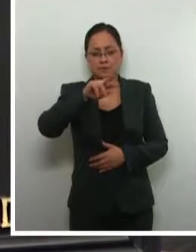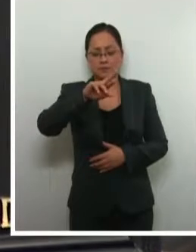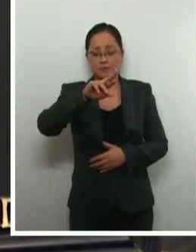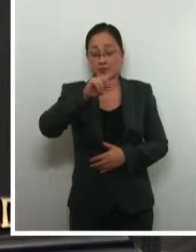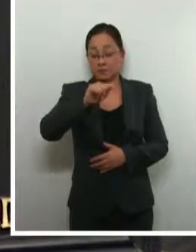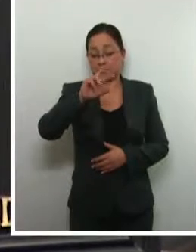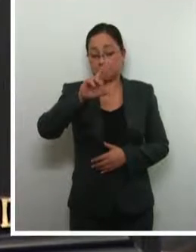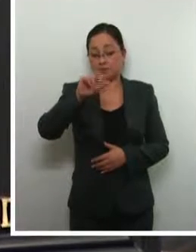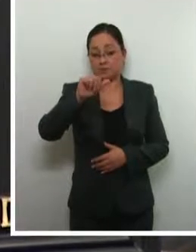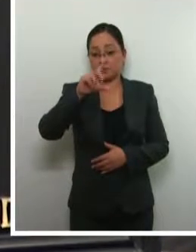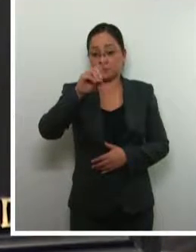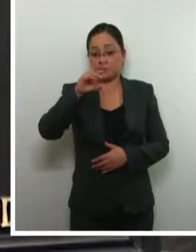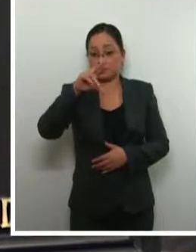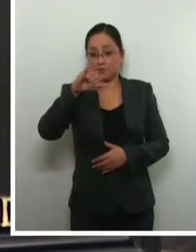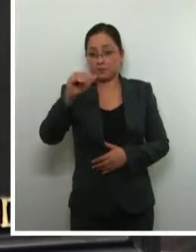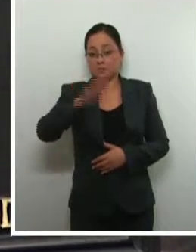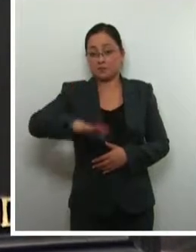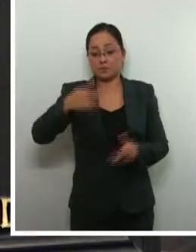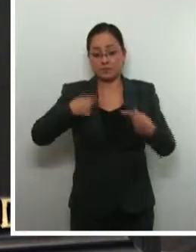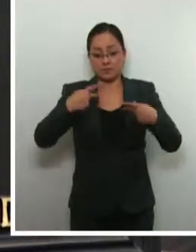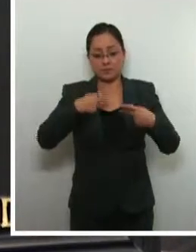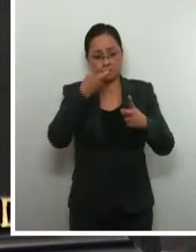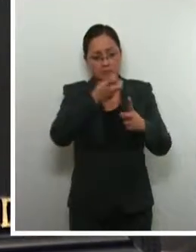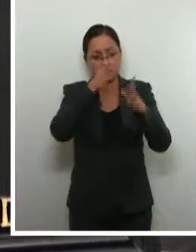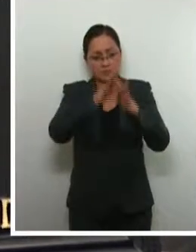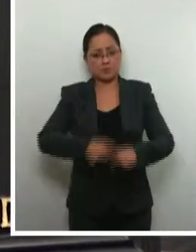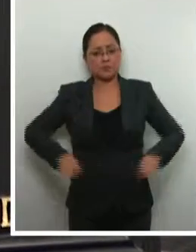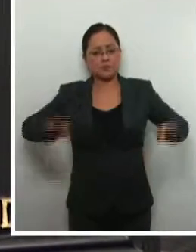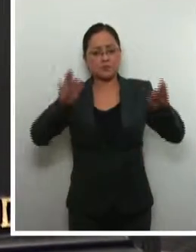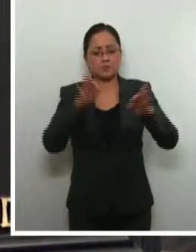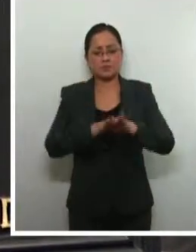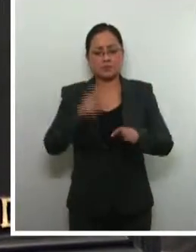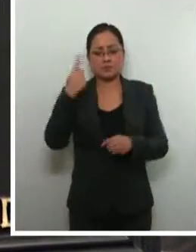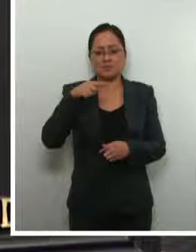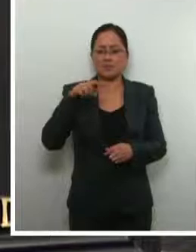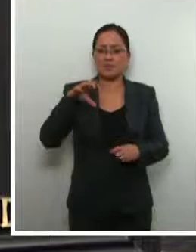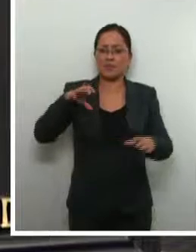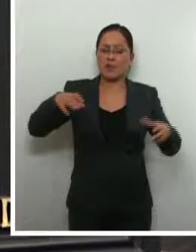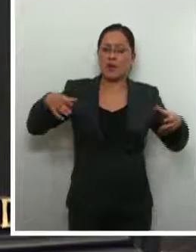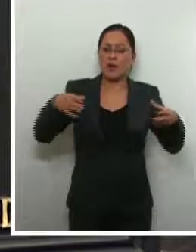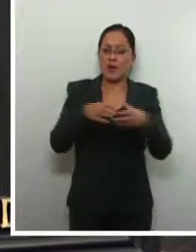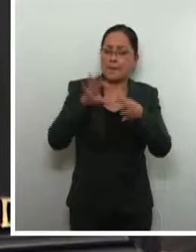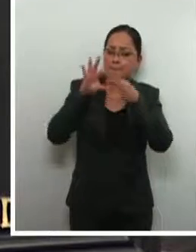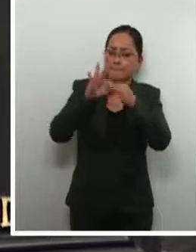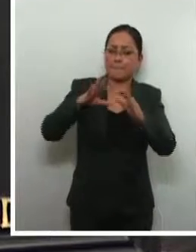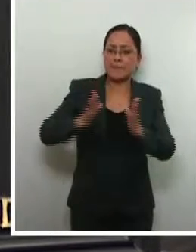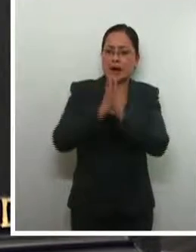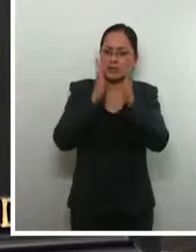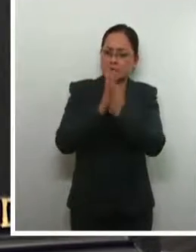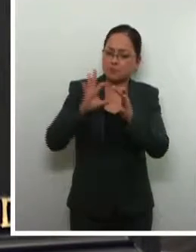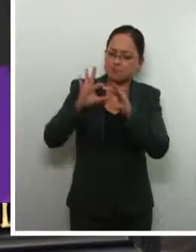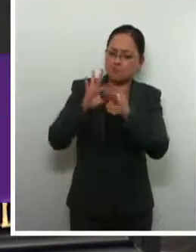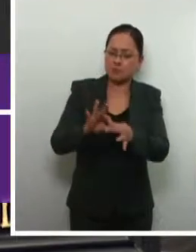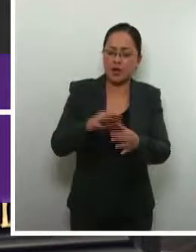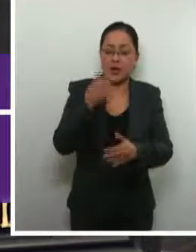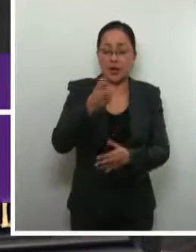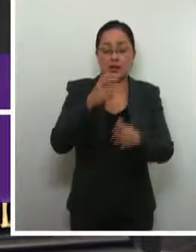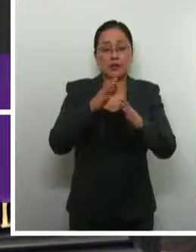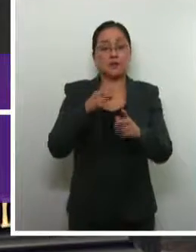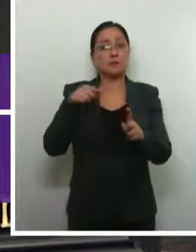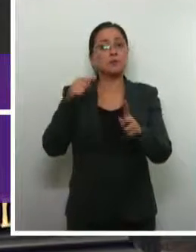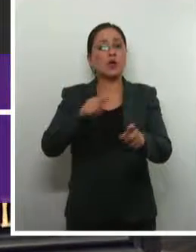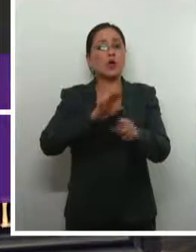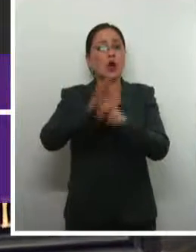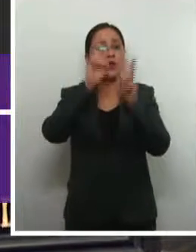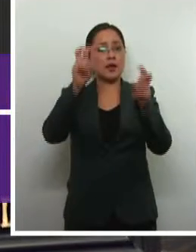Ciudadana es una figura muy importante de democracia directa que tiene que ver con